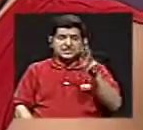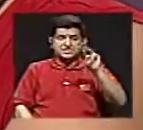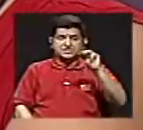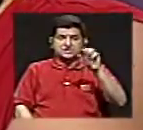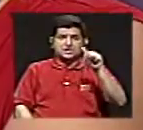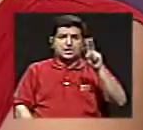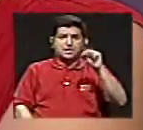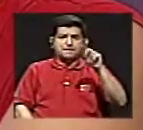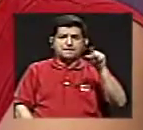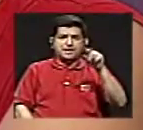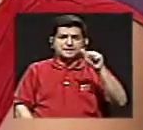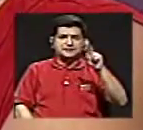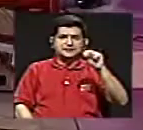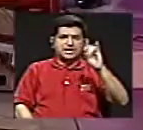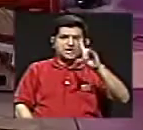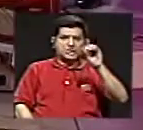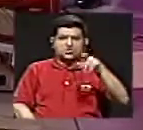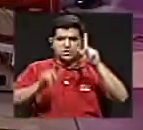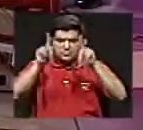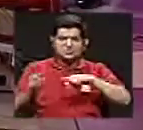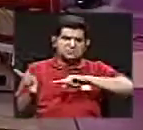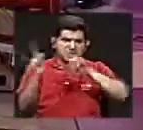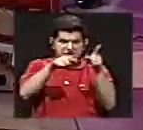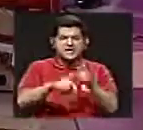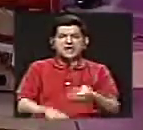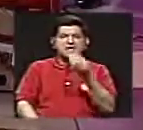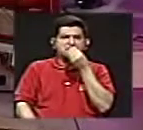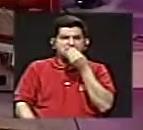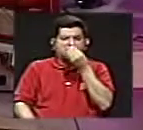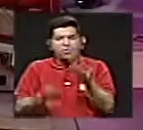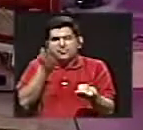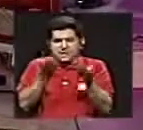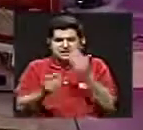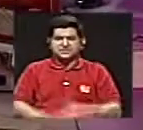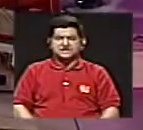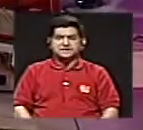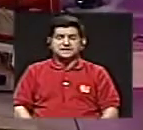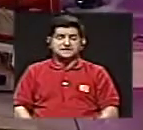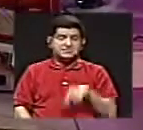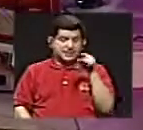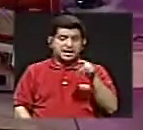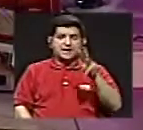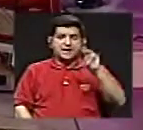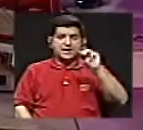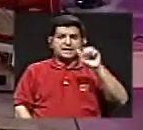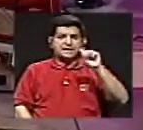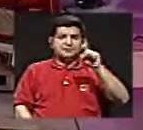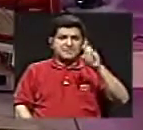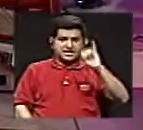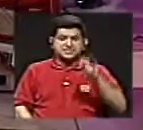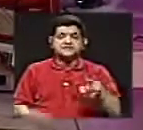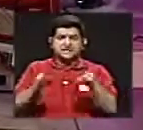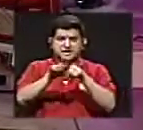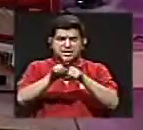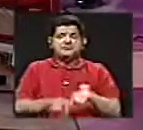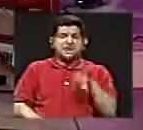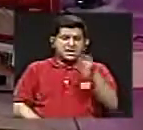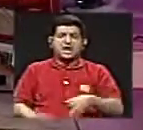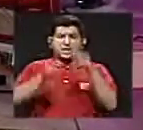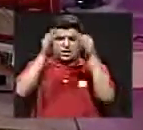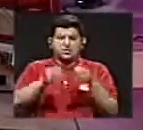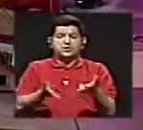que deben de conocer a Maxi porque han ido ahí a comer. Maxi, es decir, Maxi también va a ser juzgado y quieren botarle su